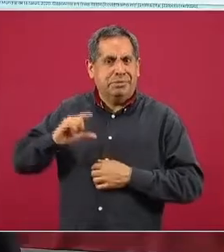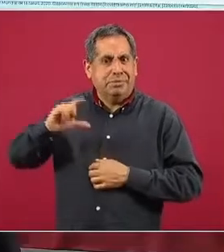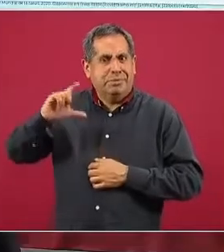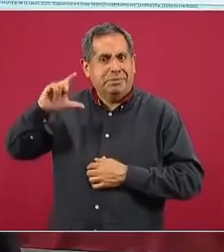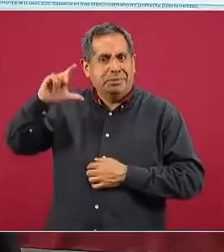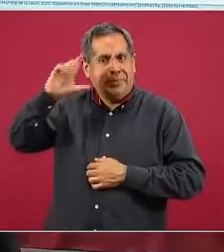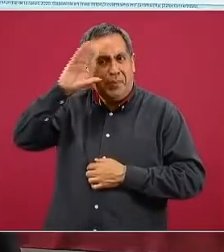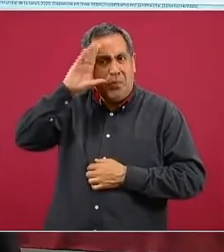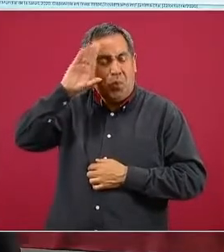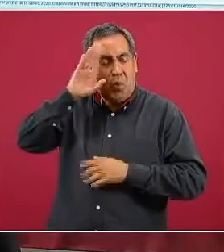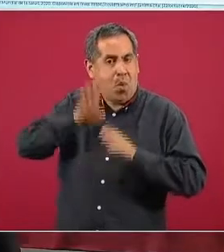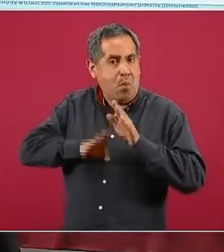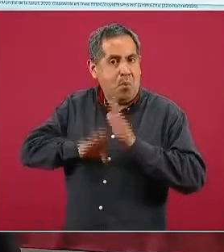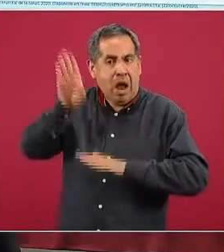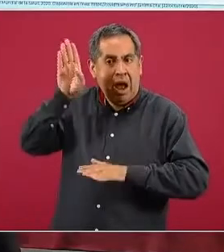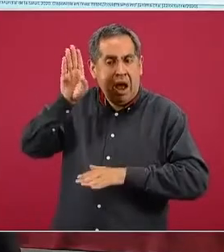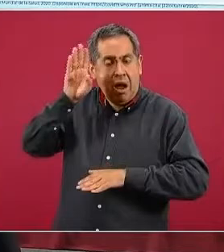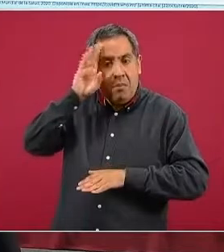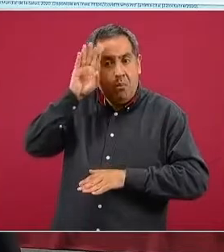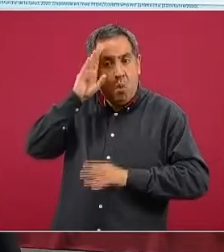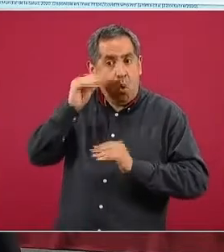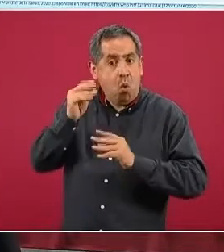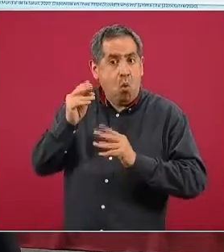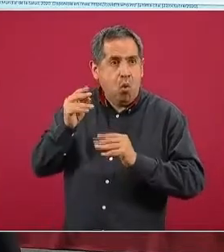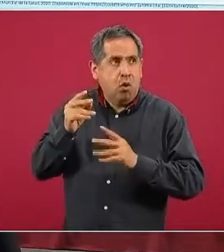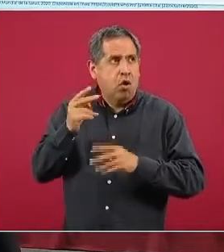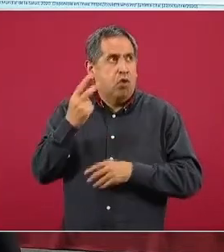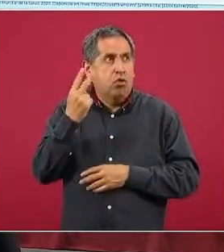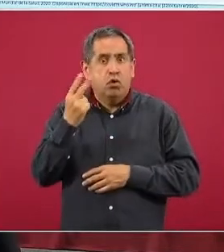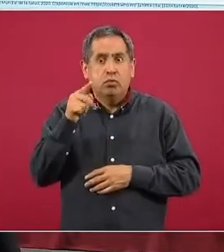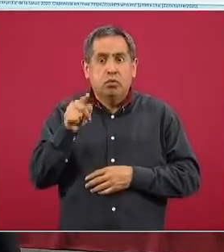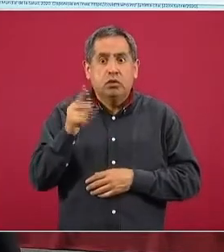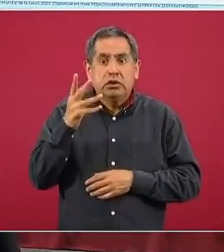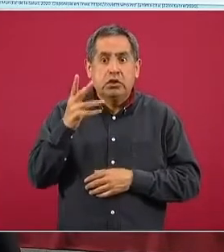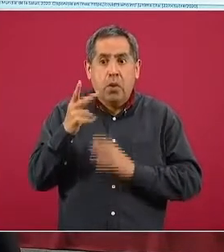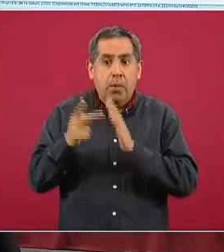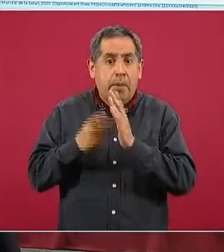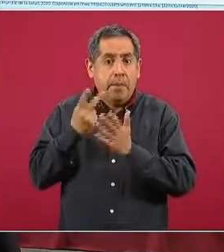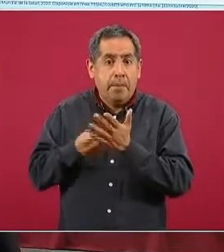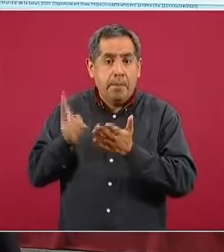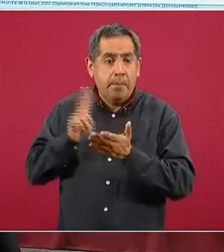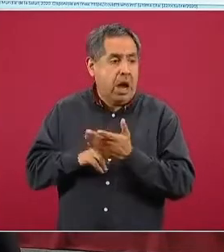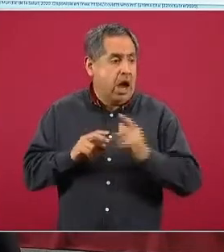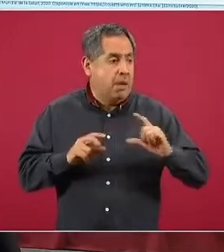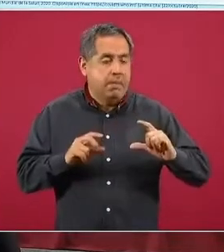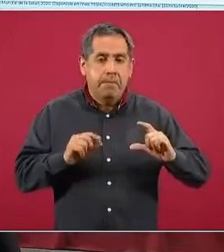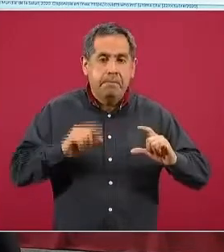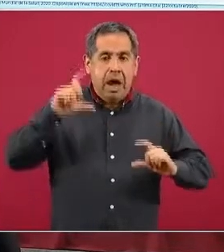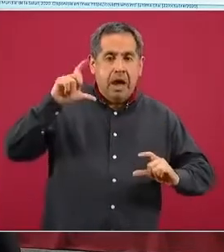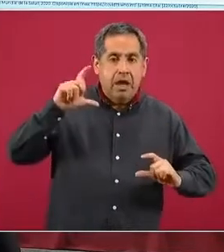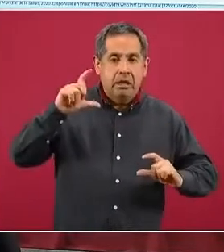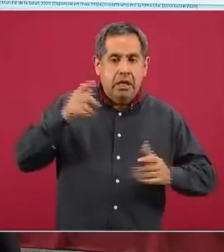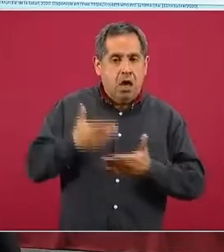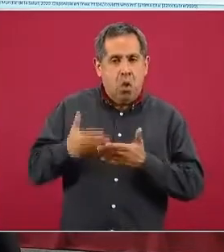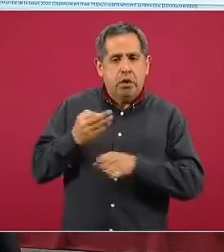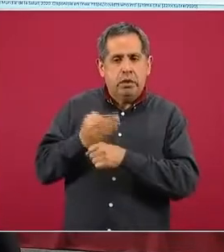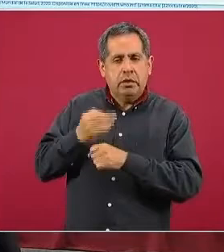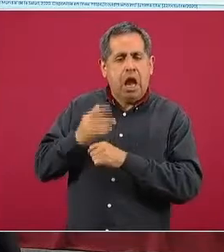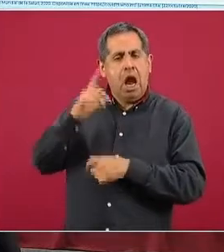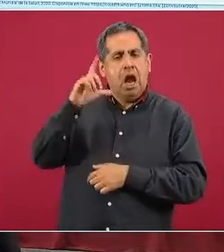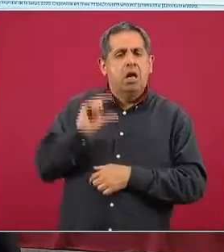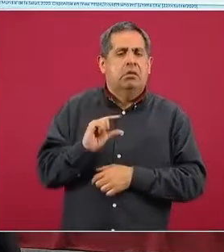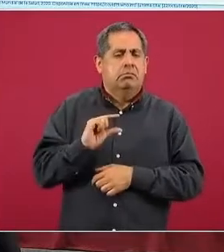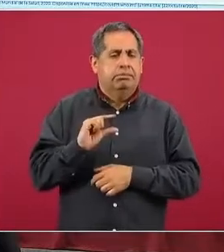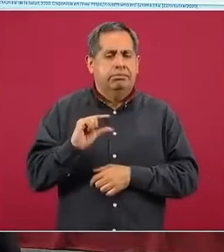de magnitud mucho mayor, aproximadamente 2.5 veces el brote original. Y ahorita están en este punto, en una